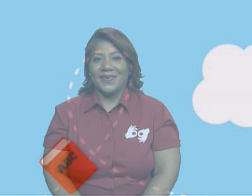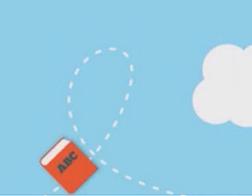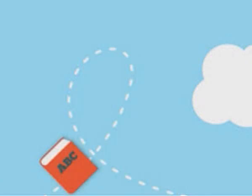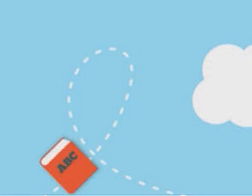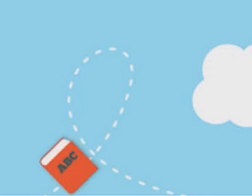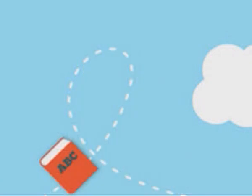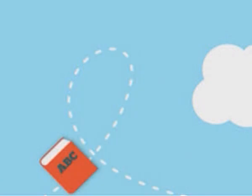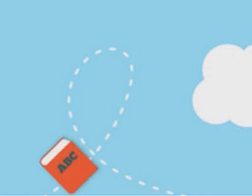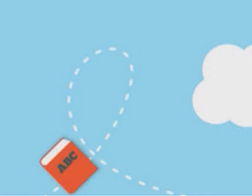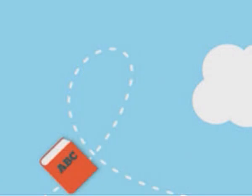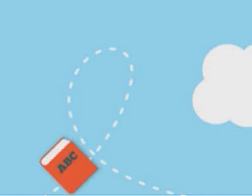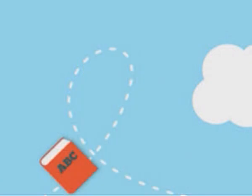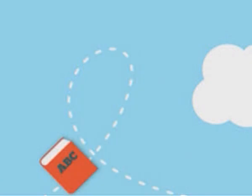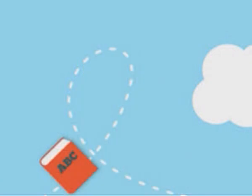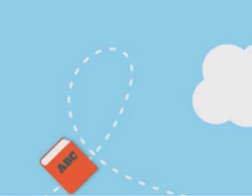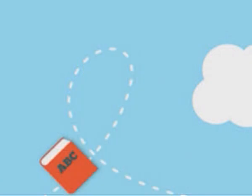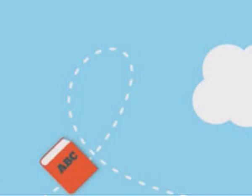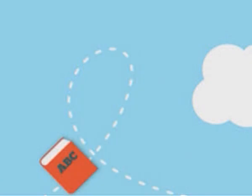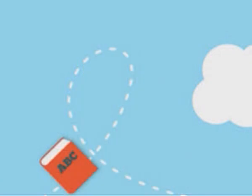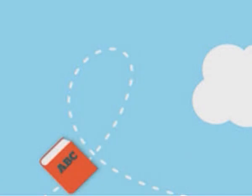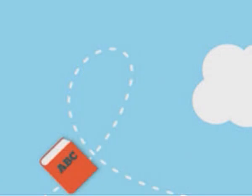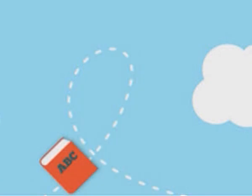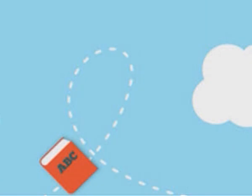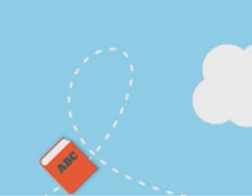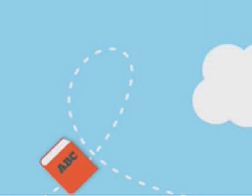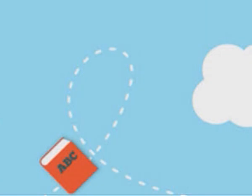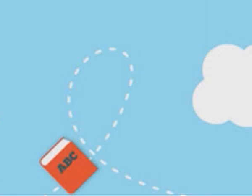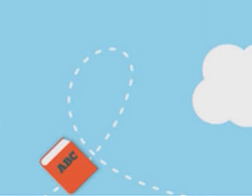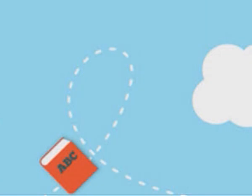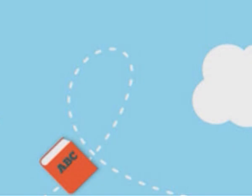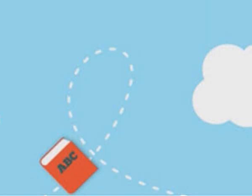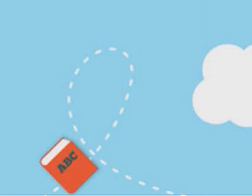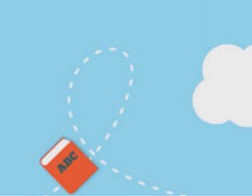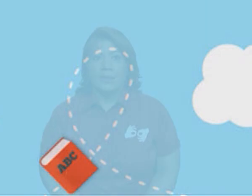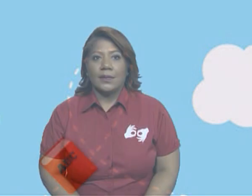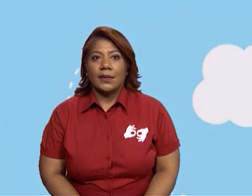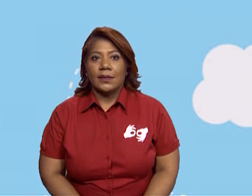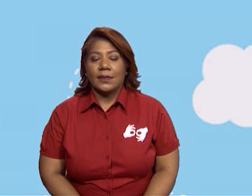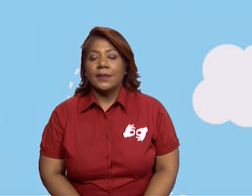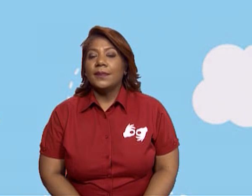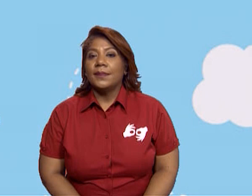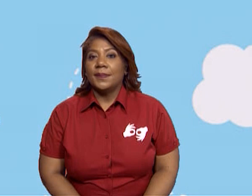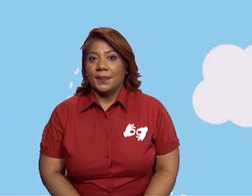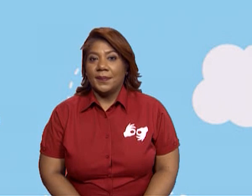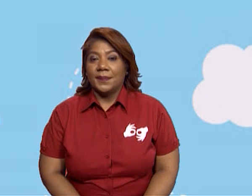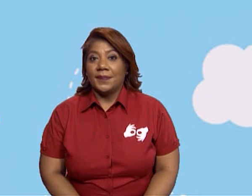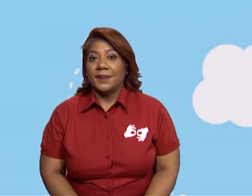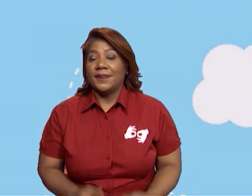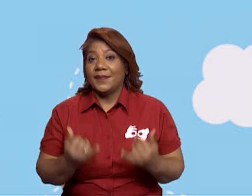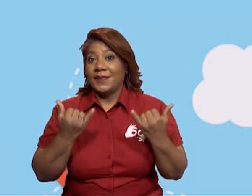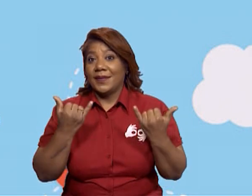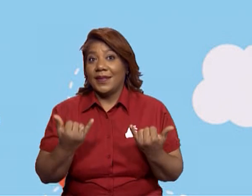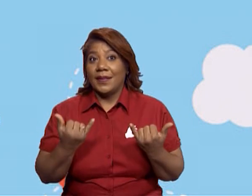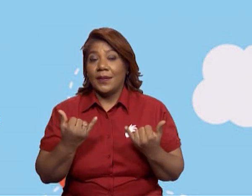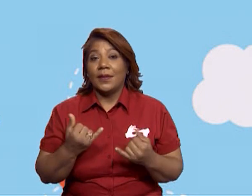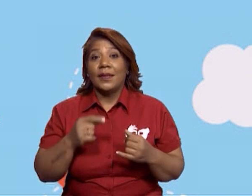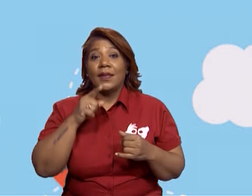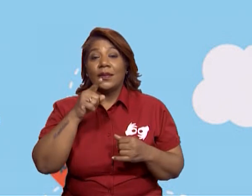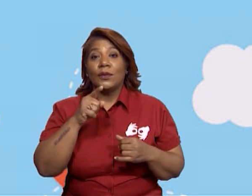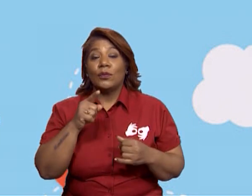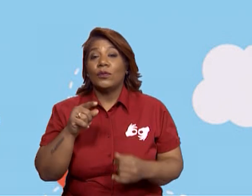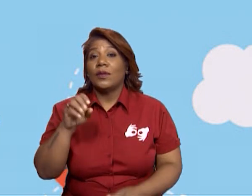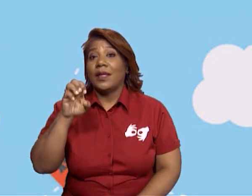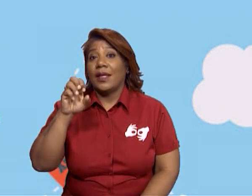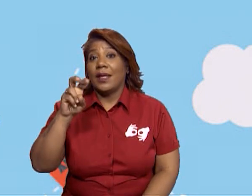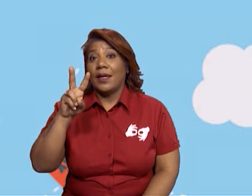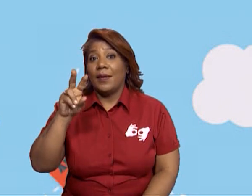que hemos hecho y que tú puedes hacer en tu casa. Ahora tenemos la